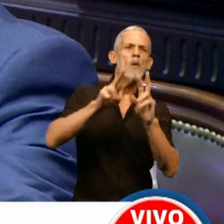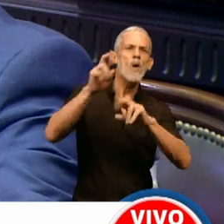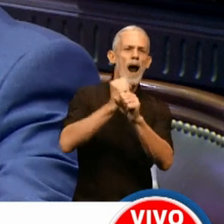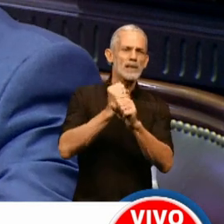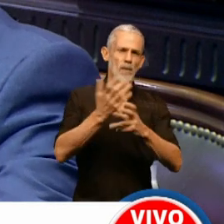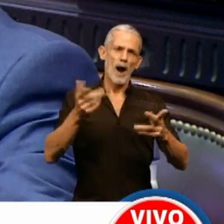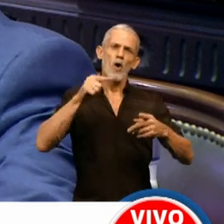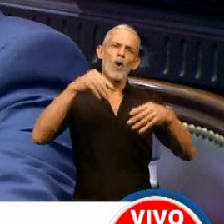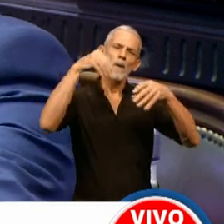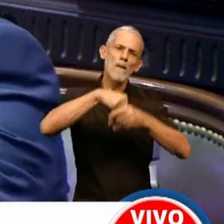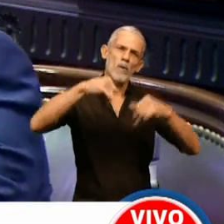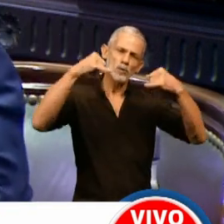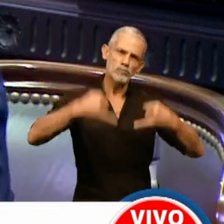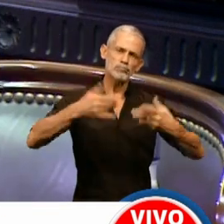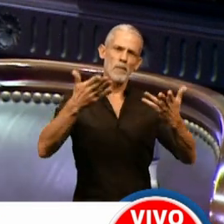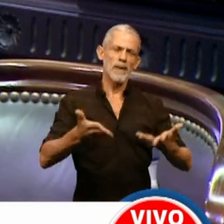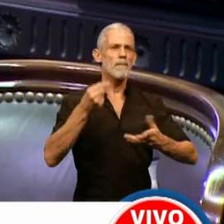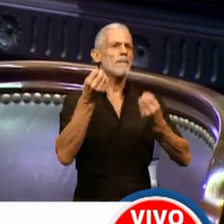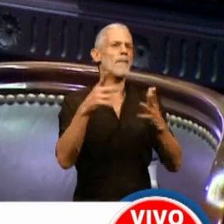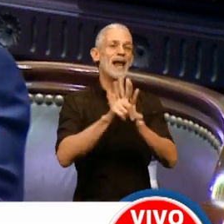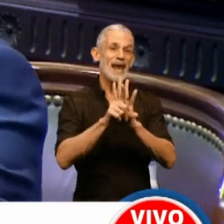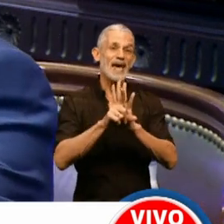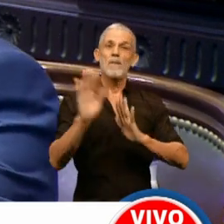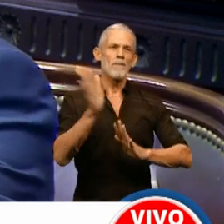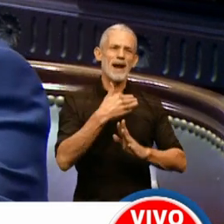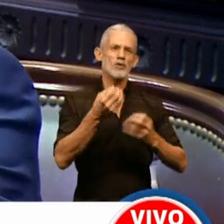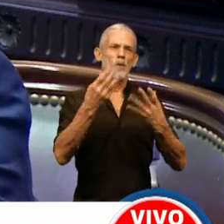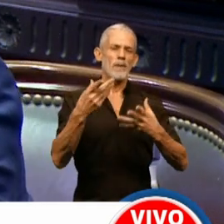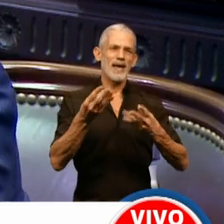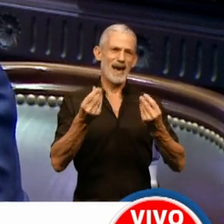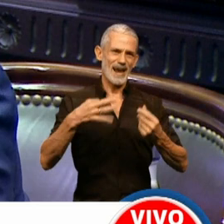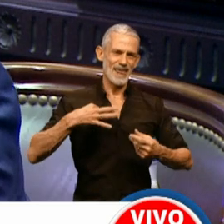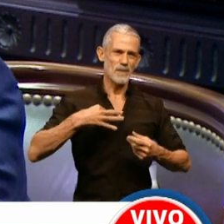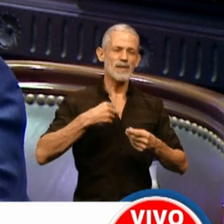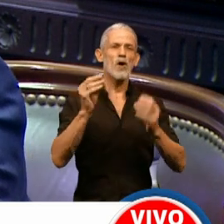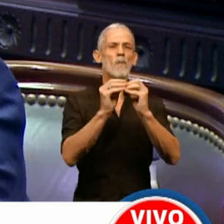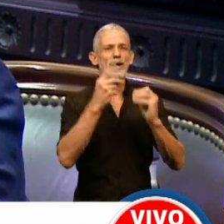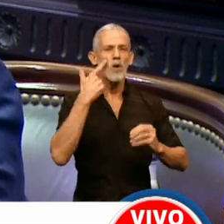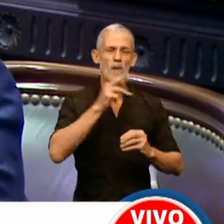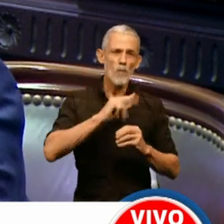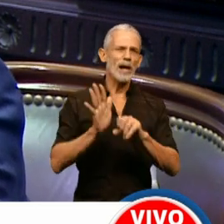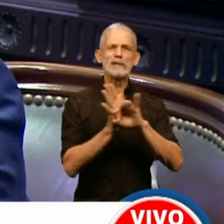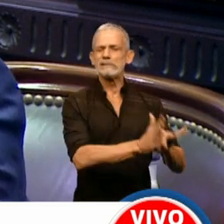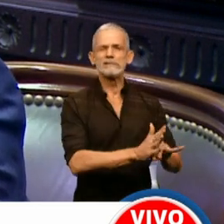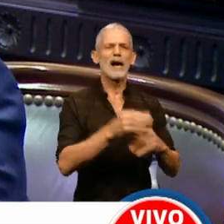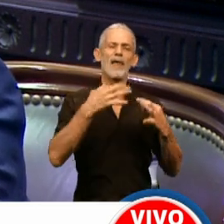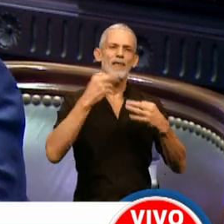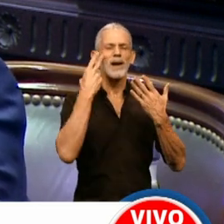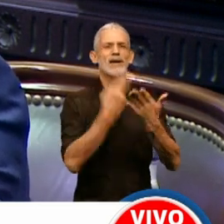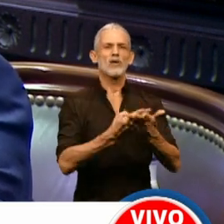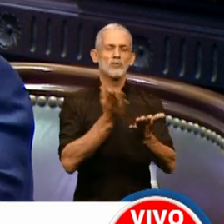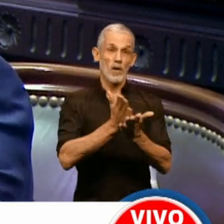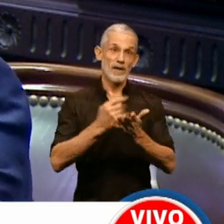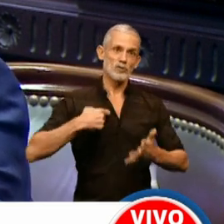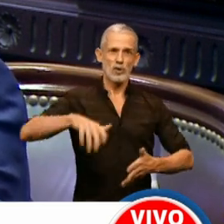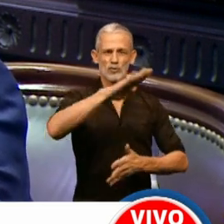todo a conciencia y esto sea la ley por el bien de todas estas compañeras y compañeros excluidos y que merecen ser reconocidos en